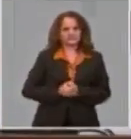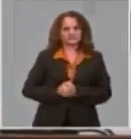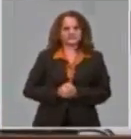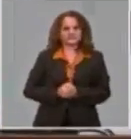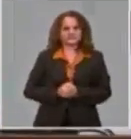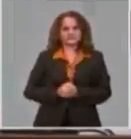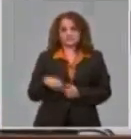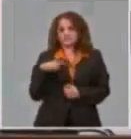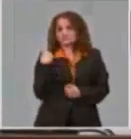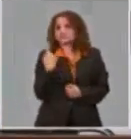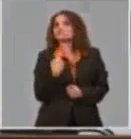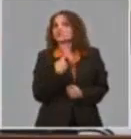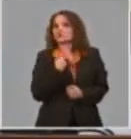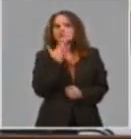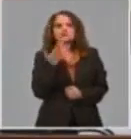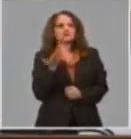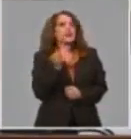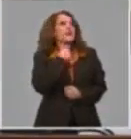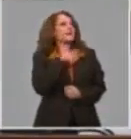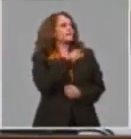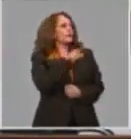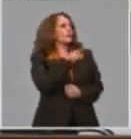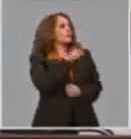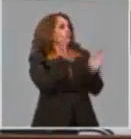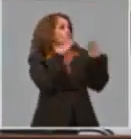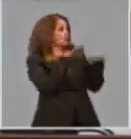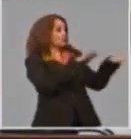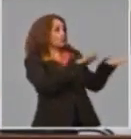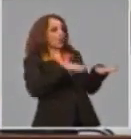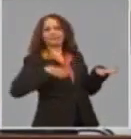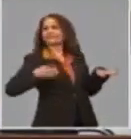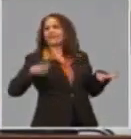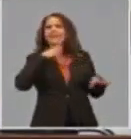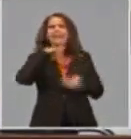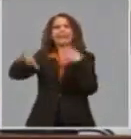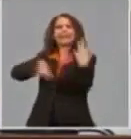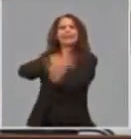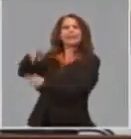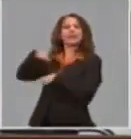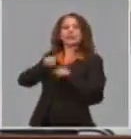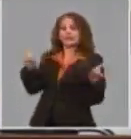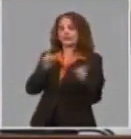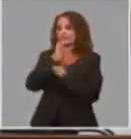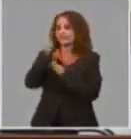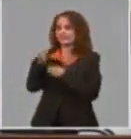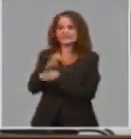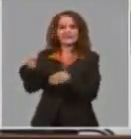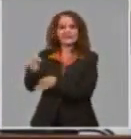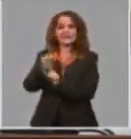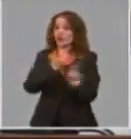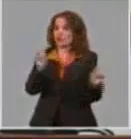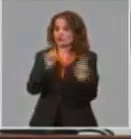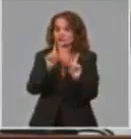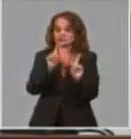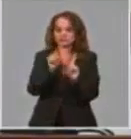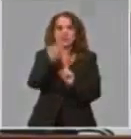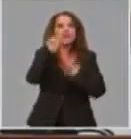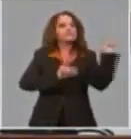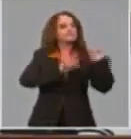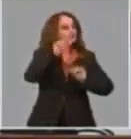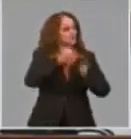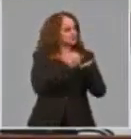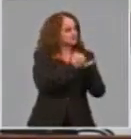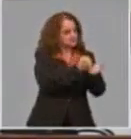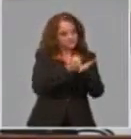Pero nosotros no tenemos que convocar porque haya desabastecimiento al desorden, ni mucho menos, al contrario. Lo que tenemos que convocar es que haya más solidaridad, más